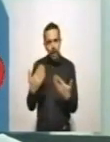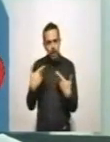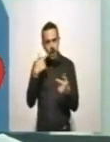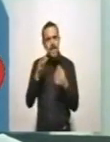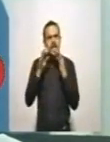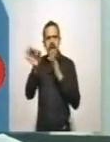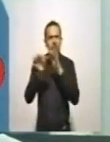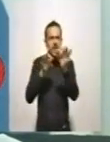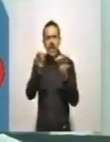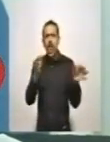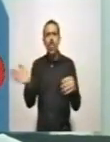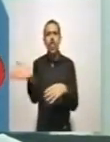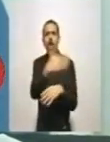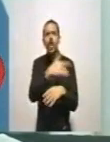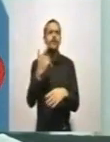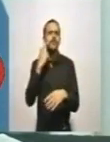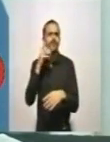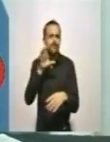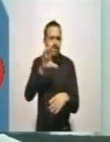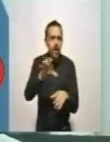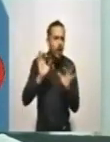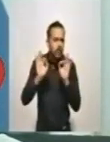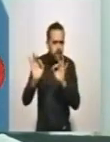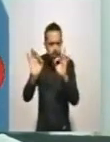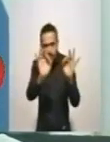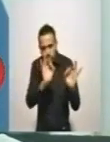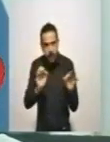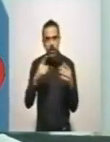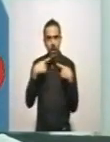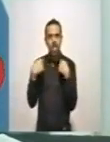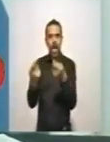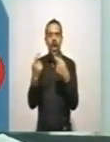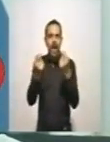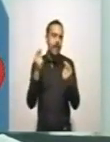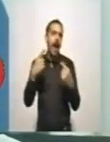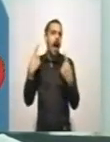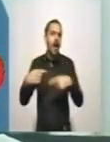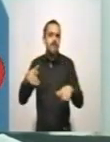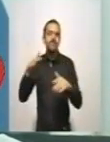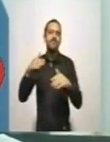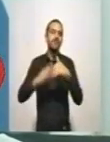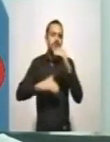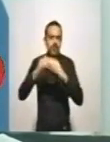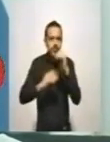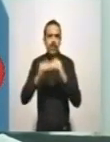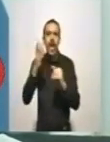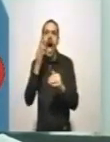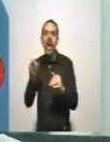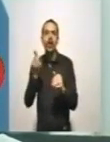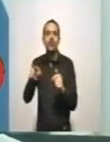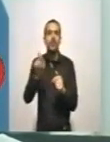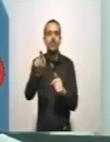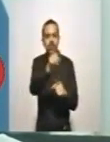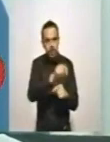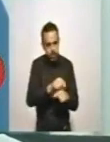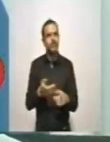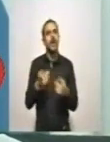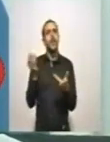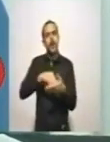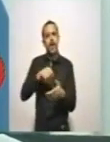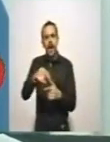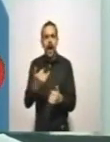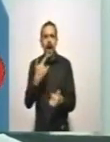provincia. Para eso el Ministerio está en comunicación a través de los representantes territoriales, sean intendentes,